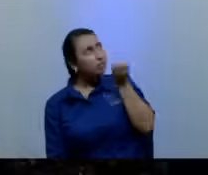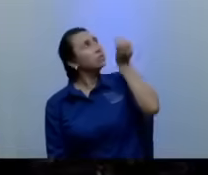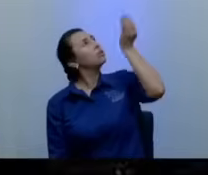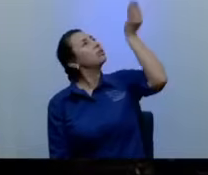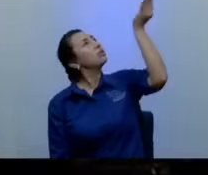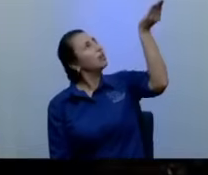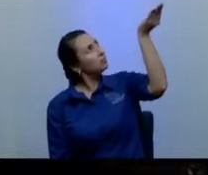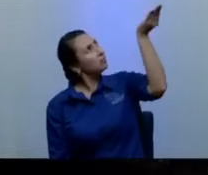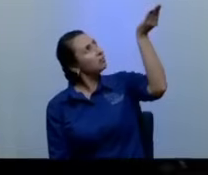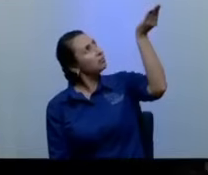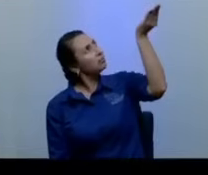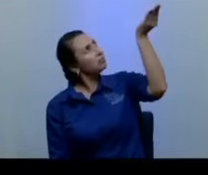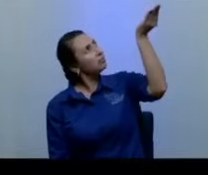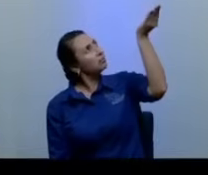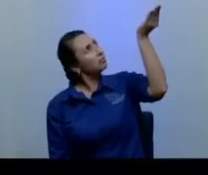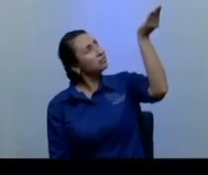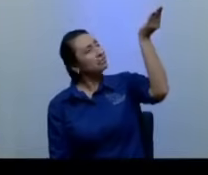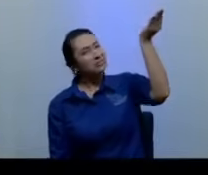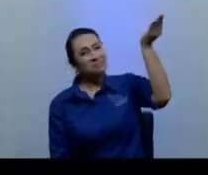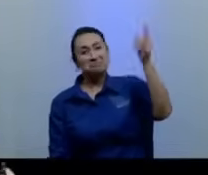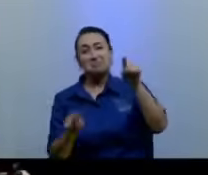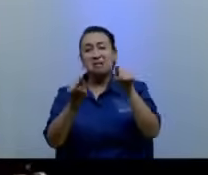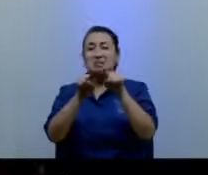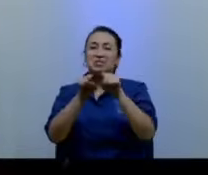está manifestando amor.